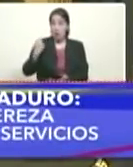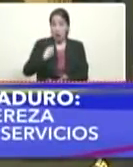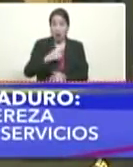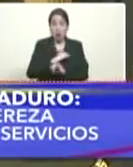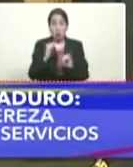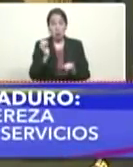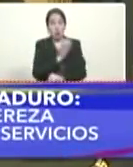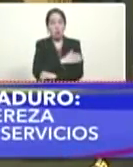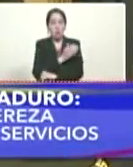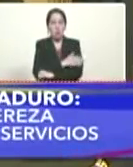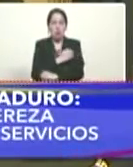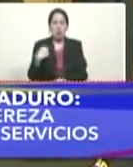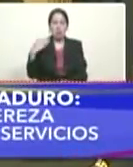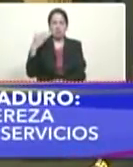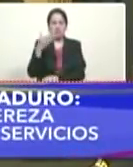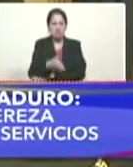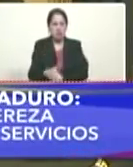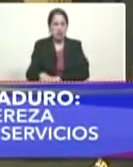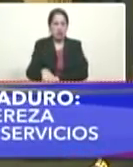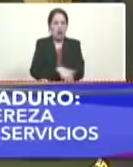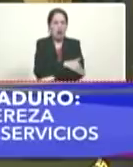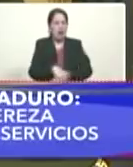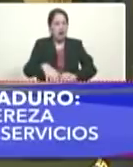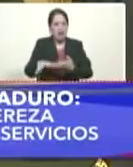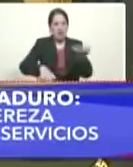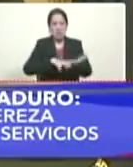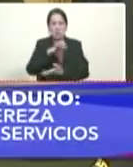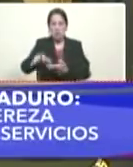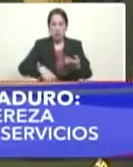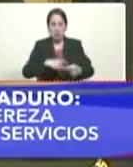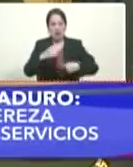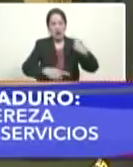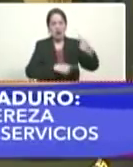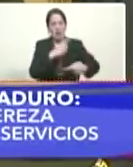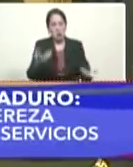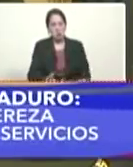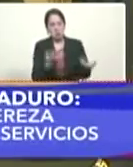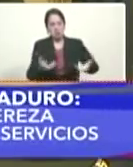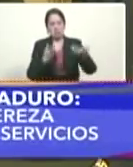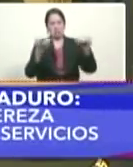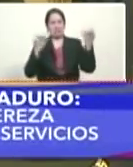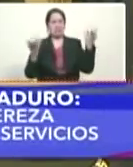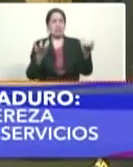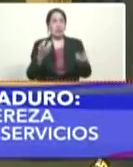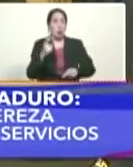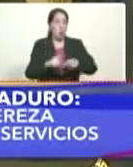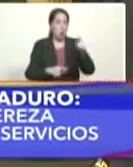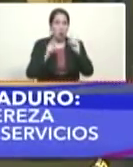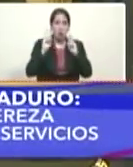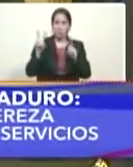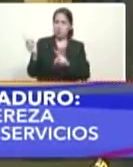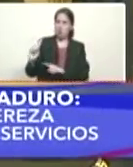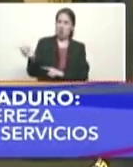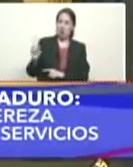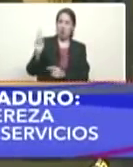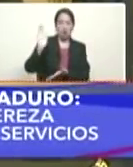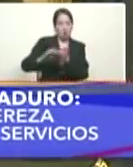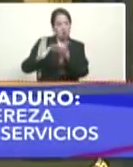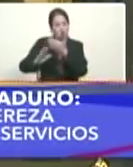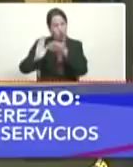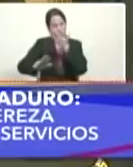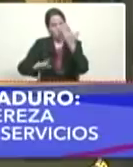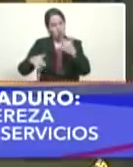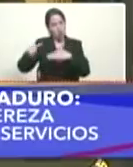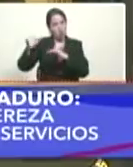y le iban den bosch hinchar la calle y que unos cauchos iban inventar una violencia y le dijo no no no no nos salió a la gente